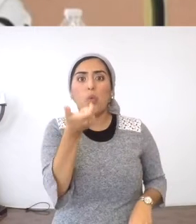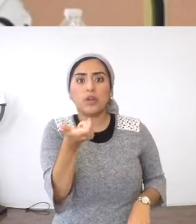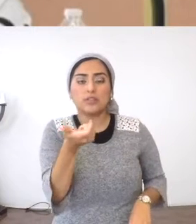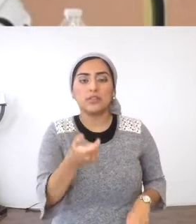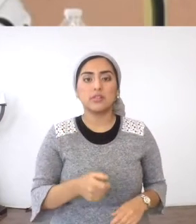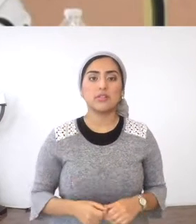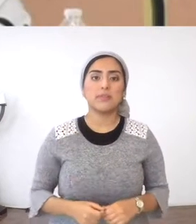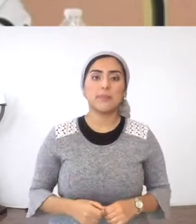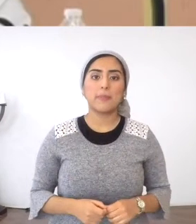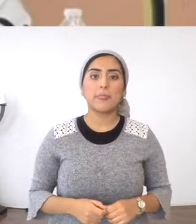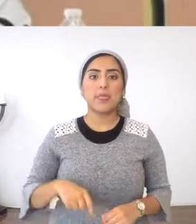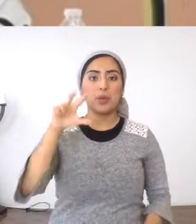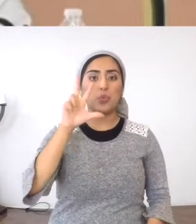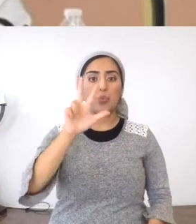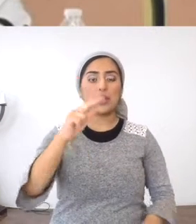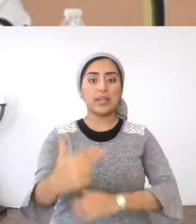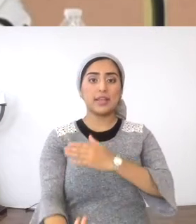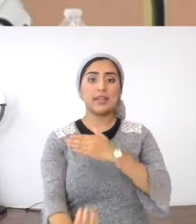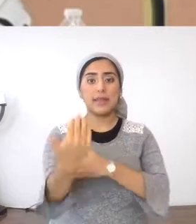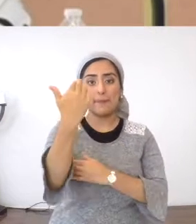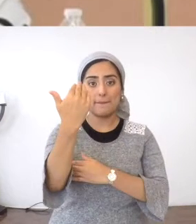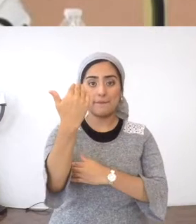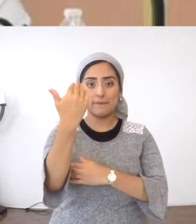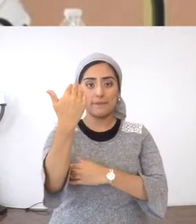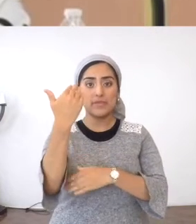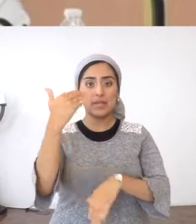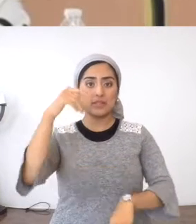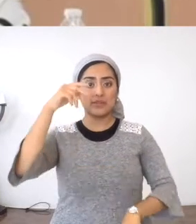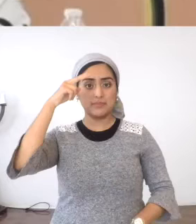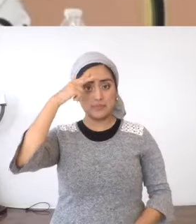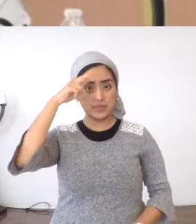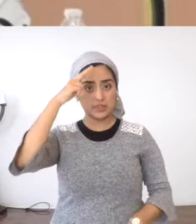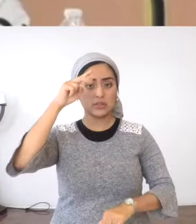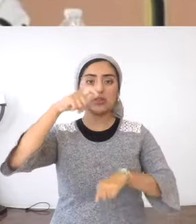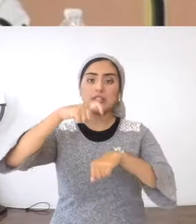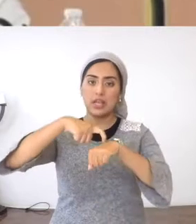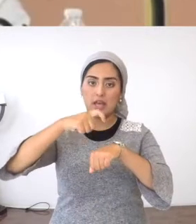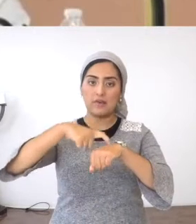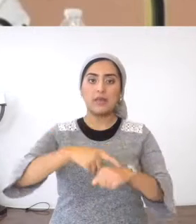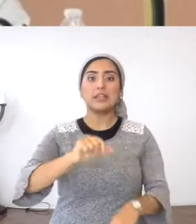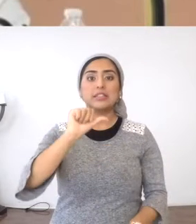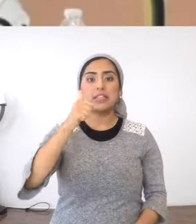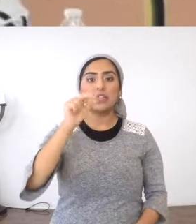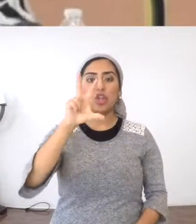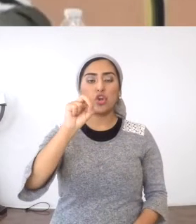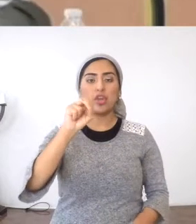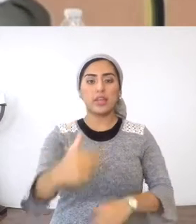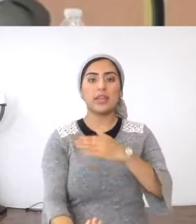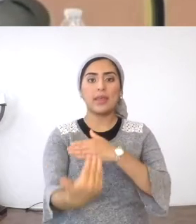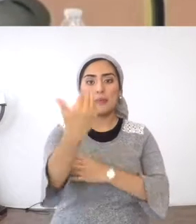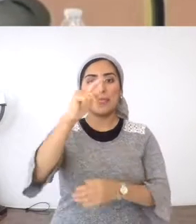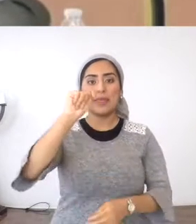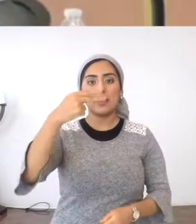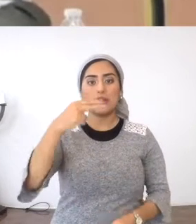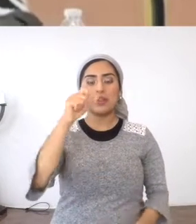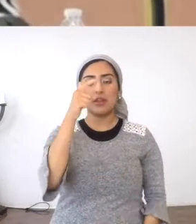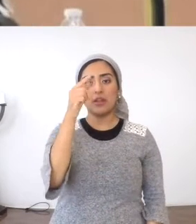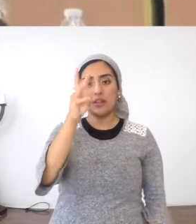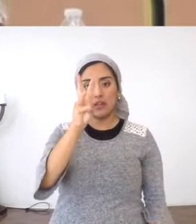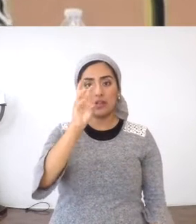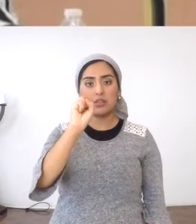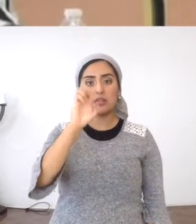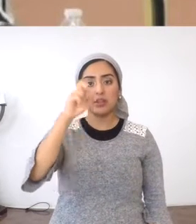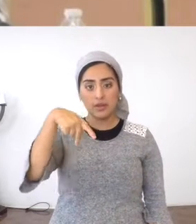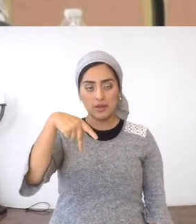naciones Entonces A las tres de la mañana Hora central de México A las diez y media De la mañana Del